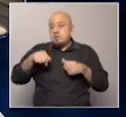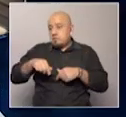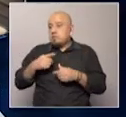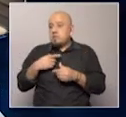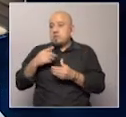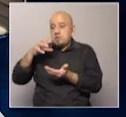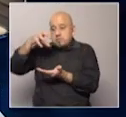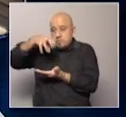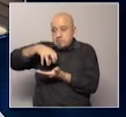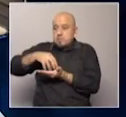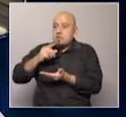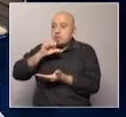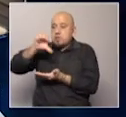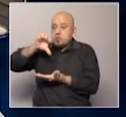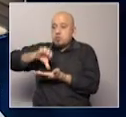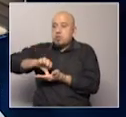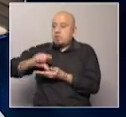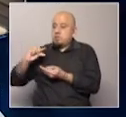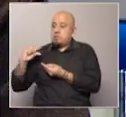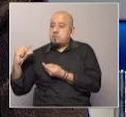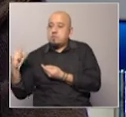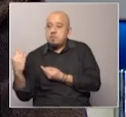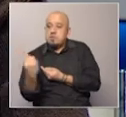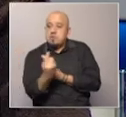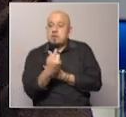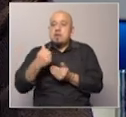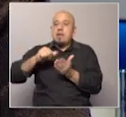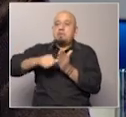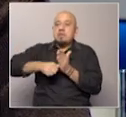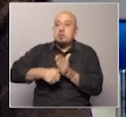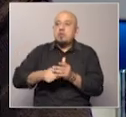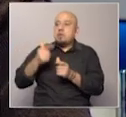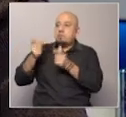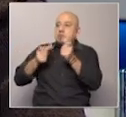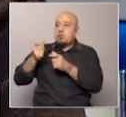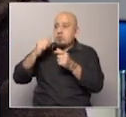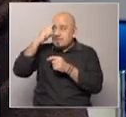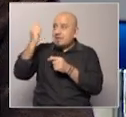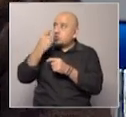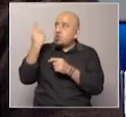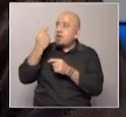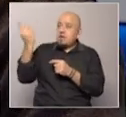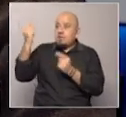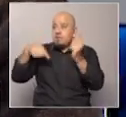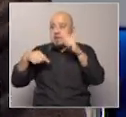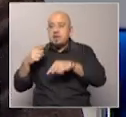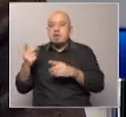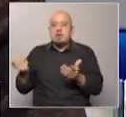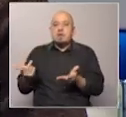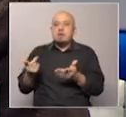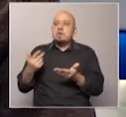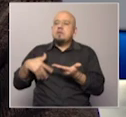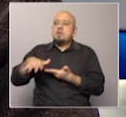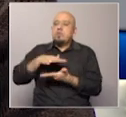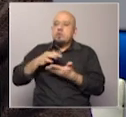terminada por la por la periferia las pensiones los migrantes todo tipo de injusticias todo tipo de